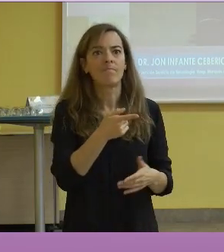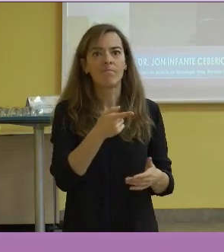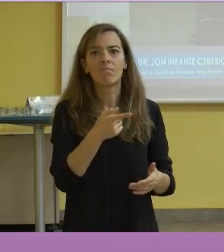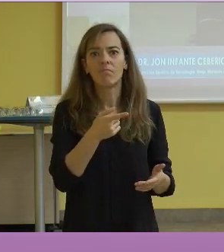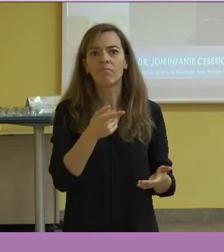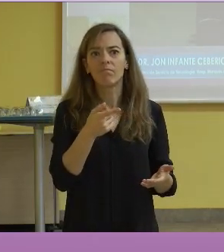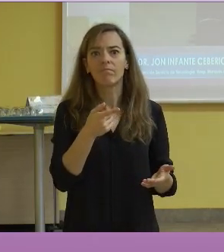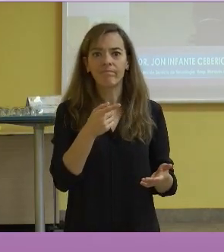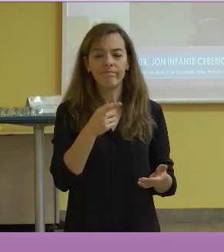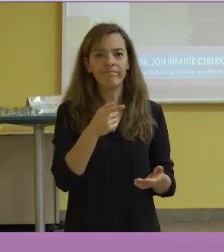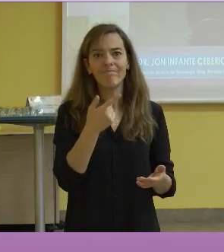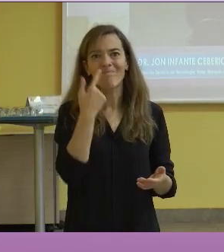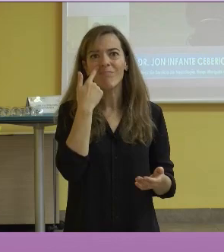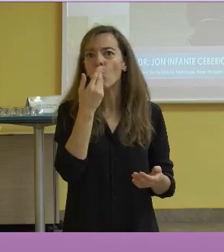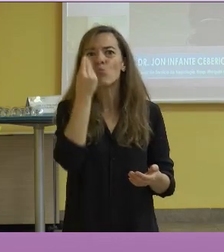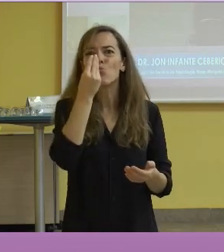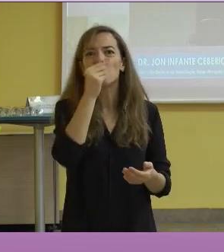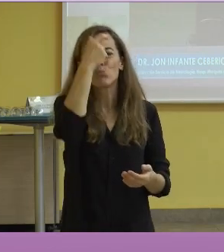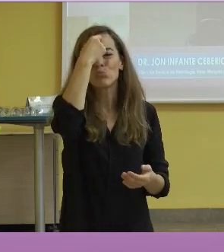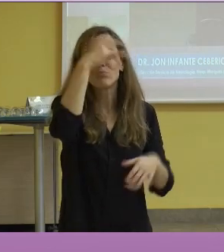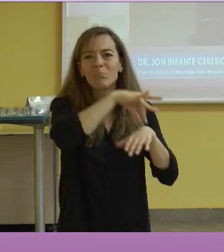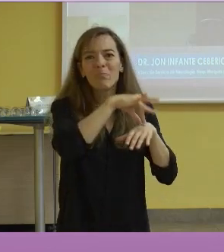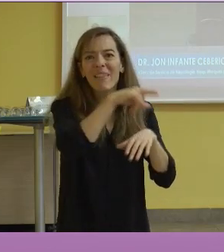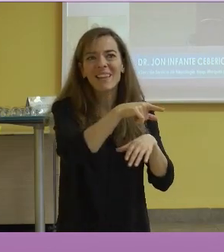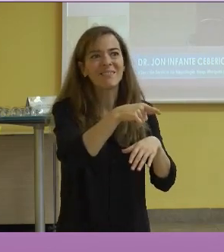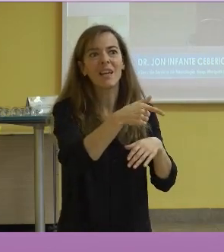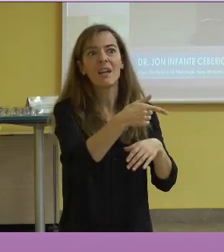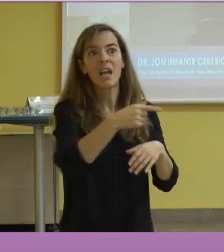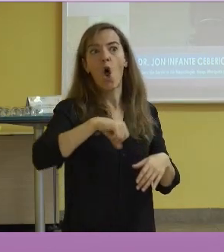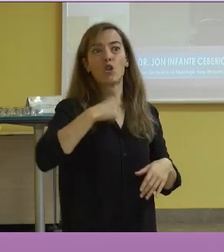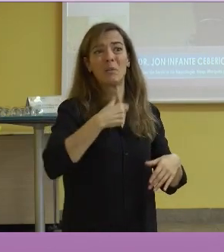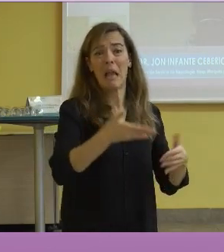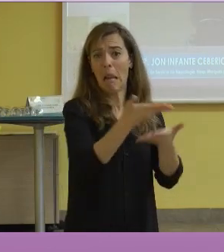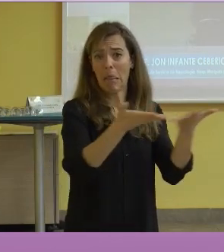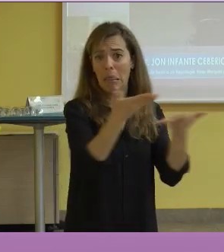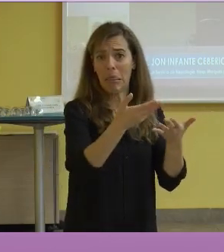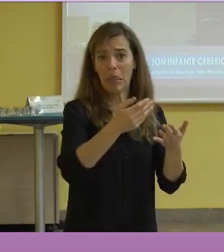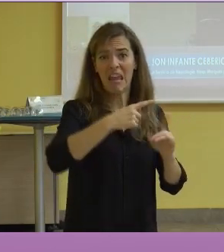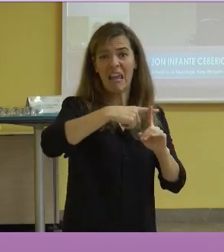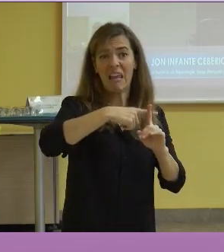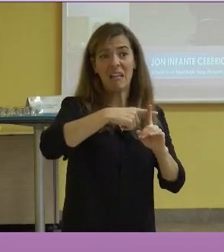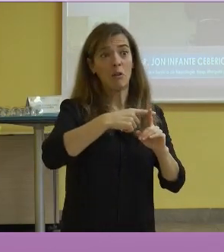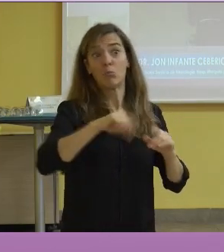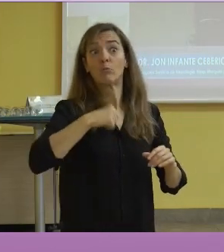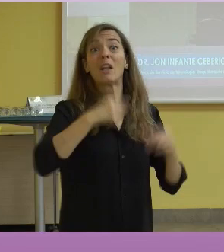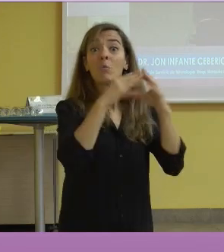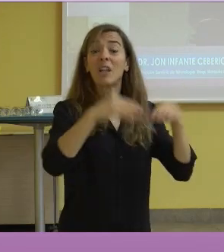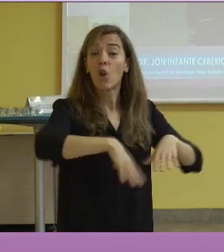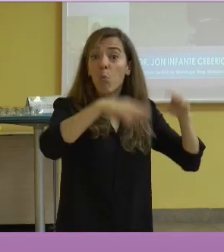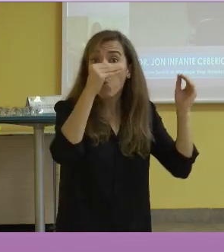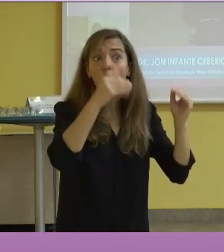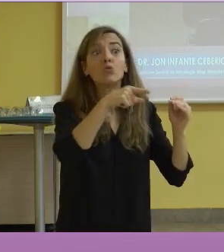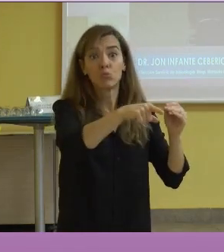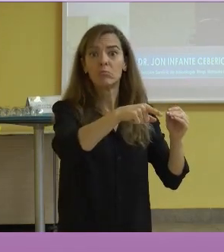diagnóstico en muchos de los pacientes en cualquier hospital de tercer nivel. Un hospital universitario de Burgos, pues están